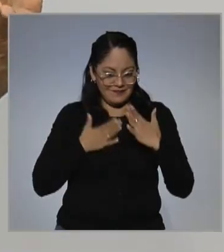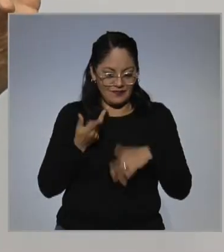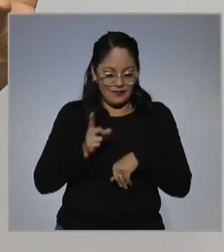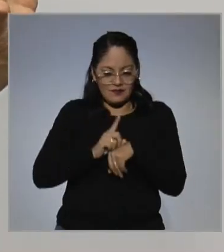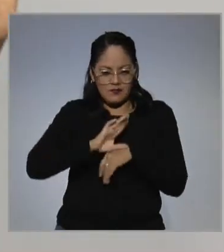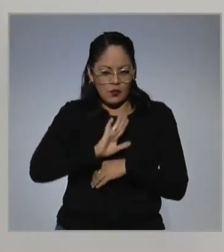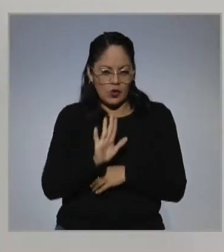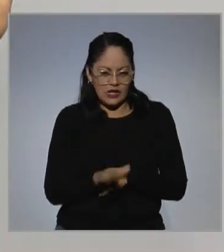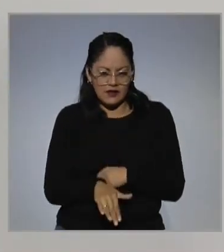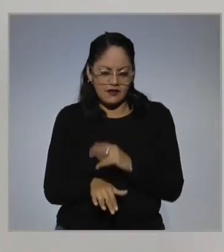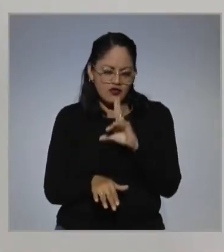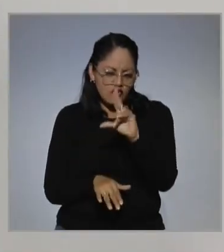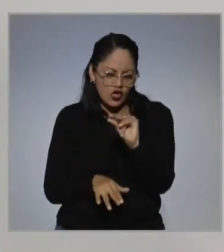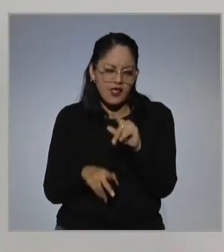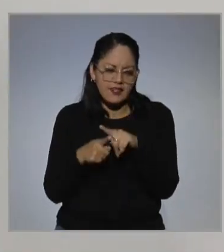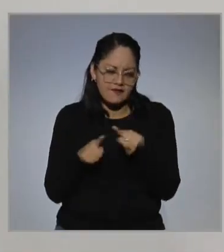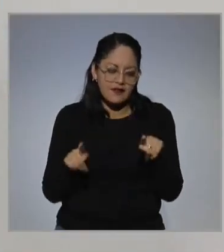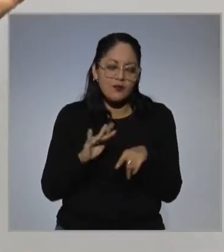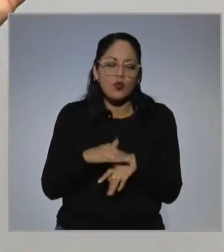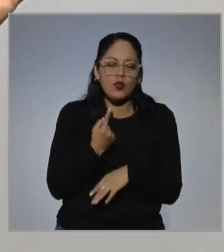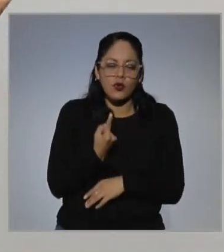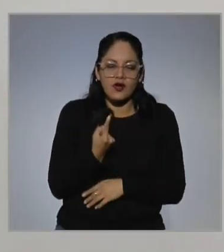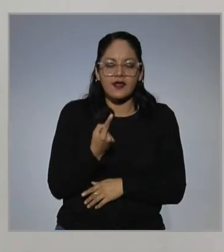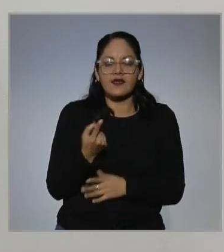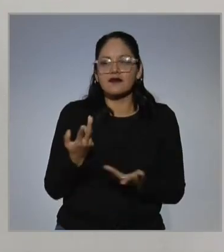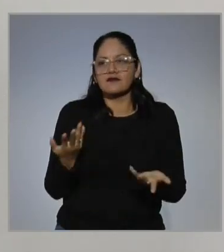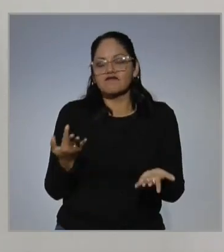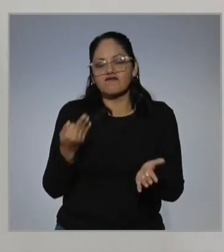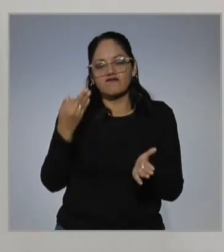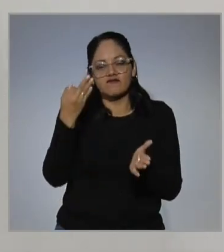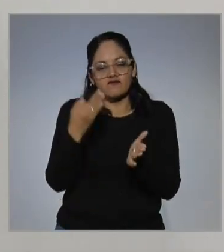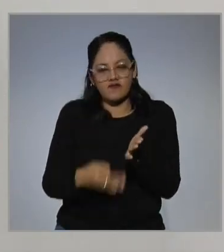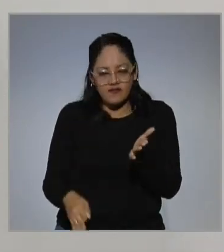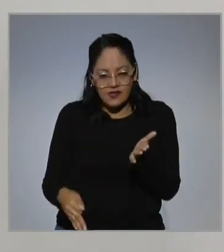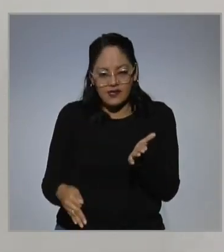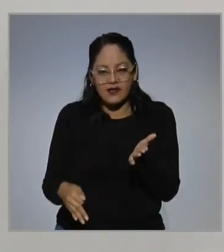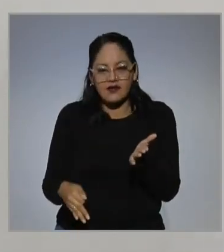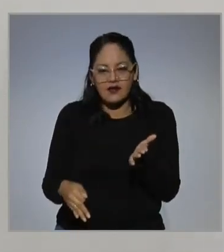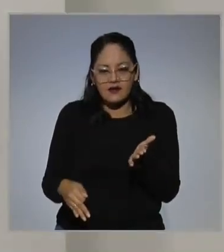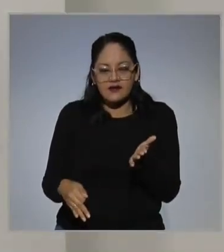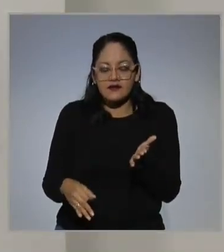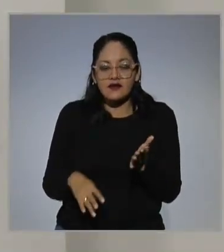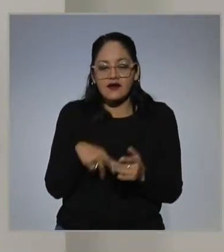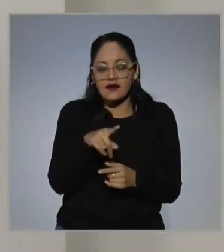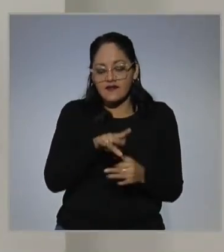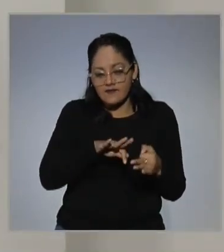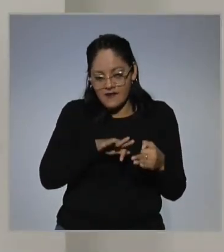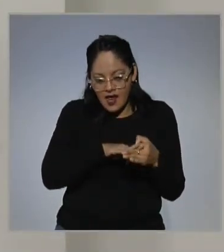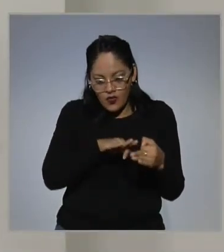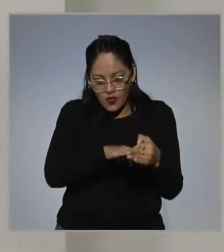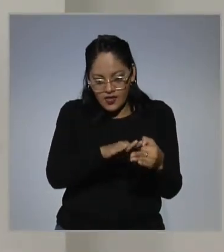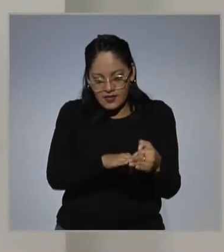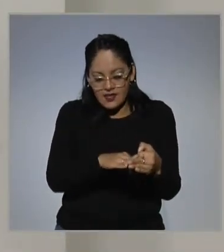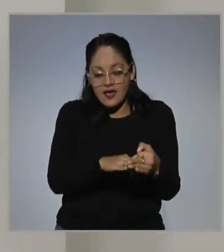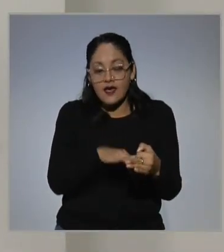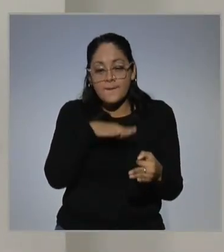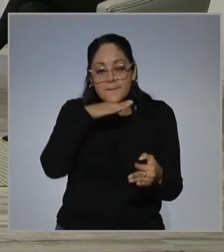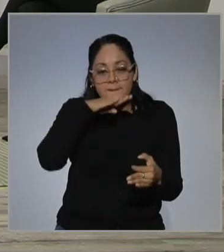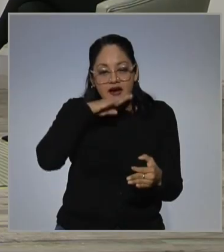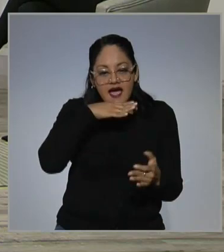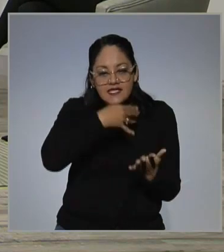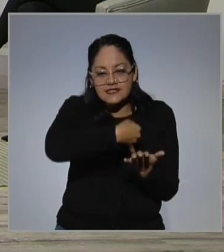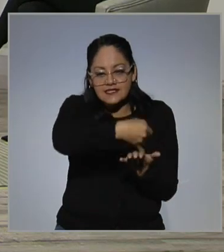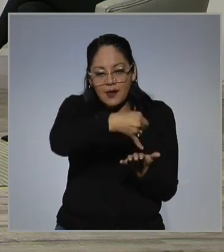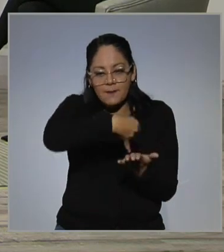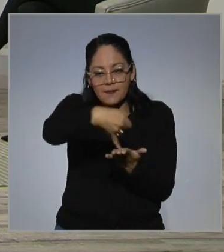de Muertos, ¿no? Sea por la falta de esta frecuencia en la siembra del maíz, ¿no? Yo